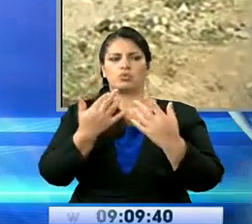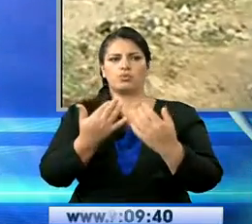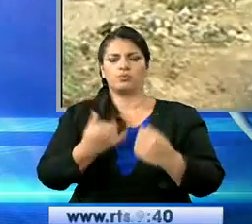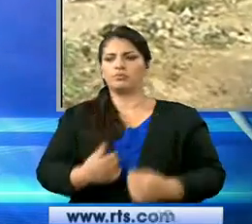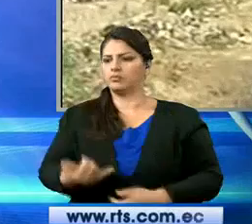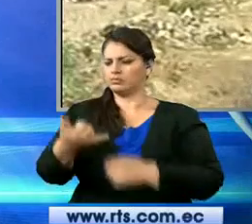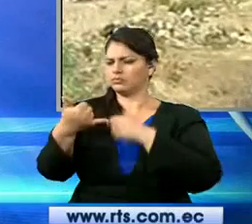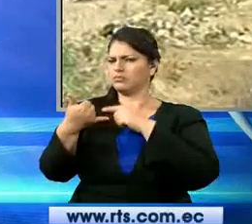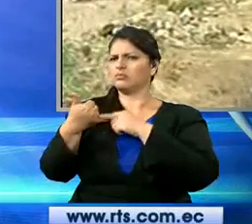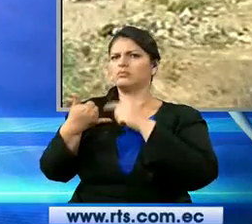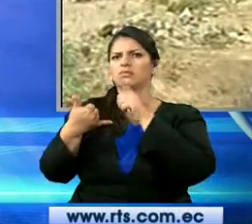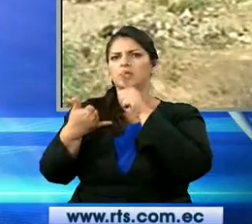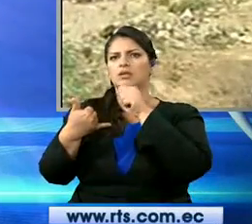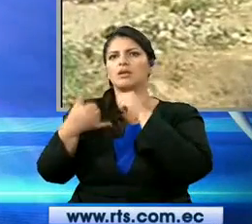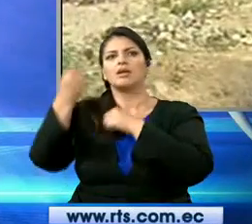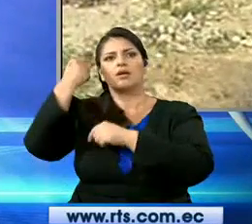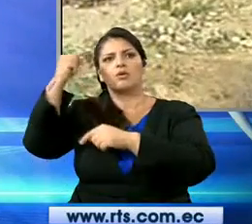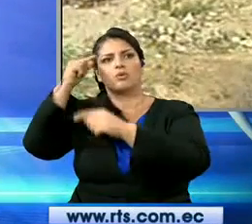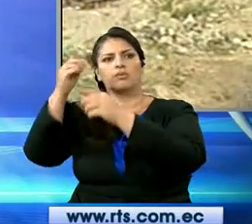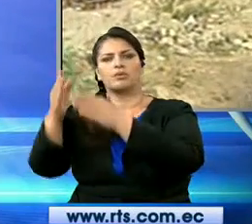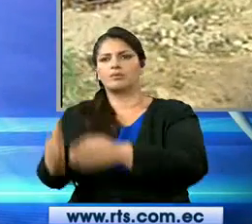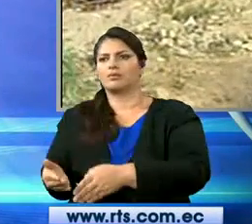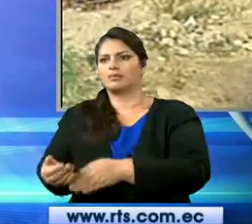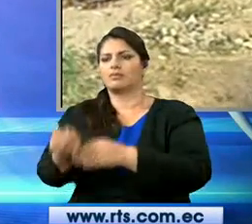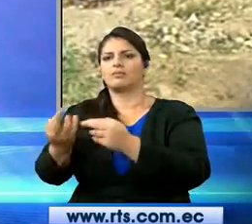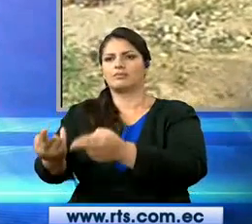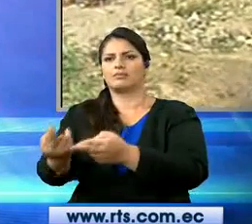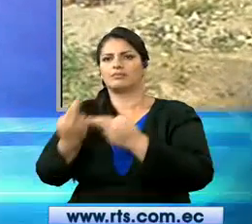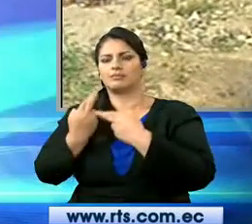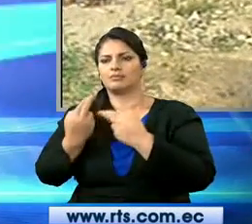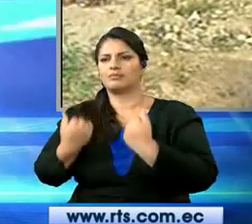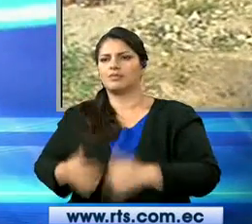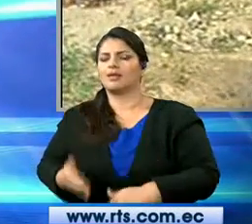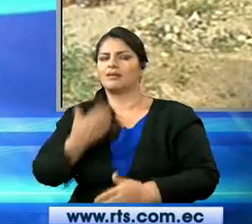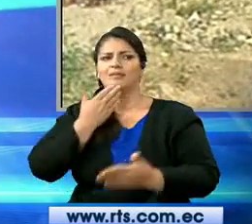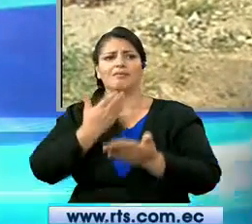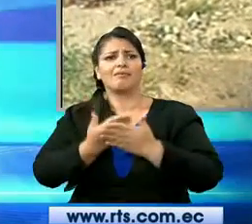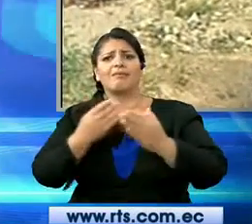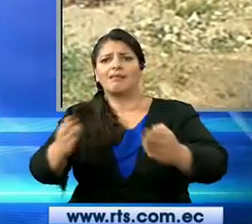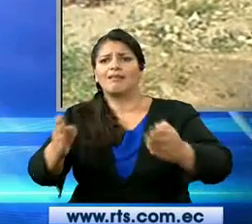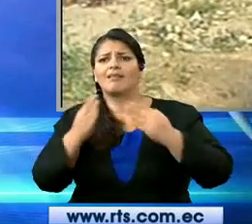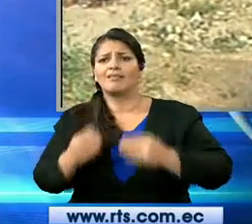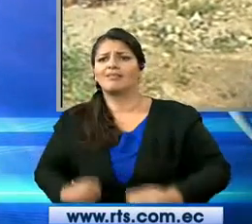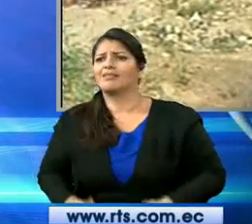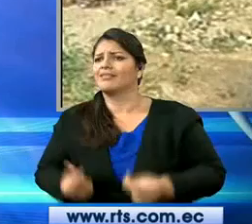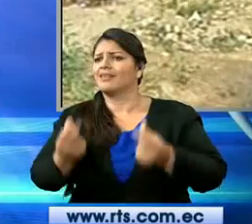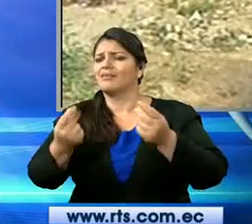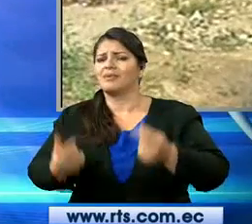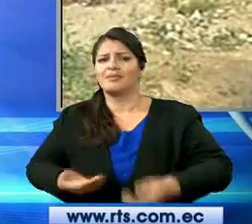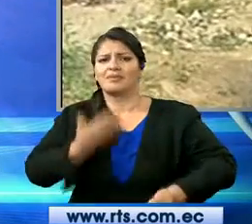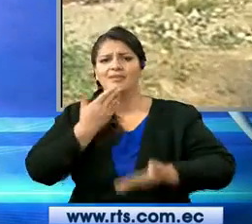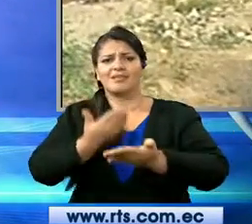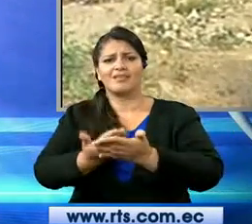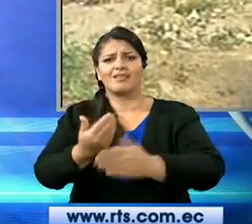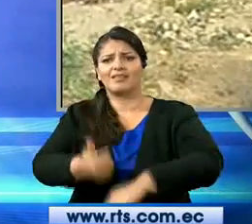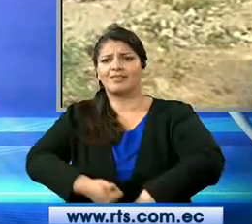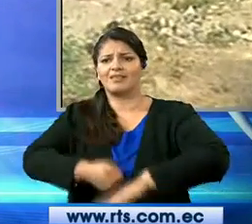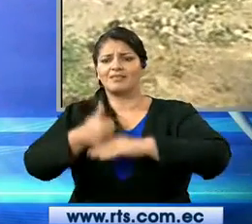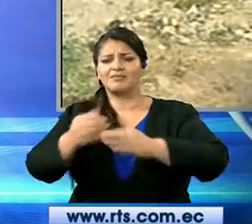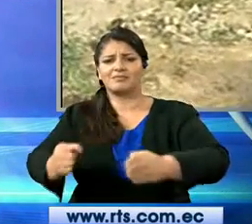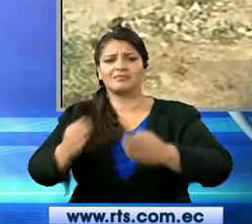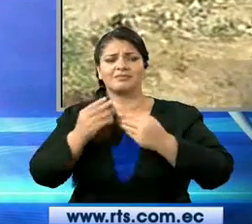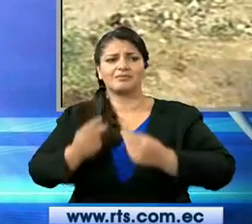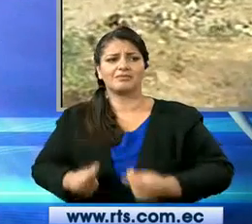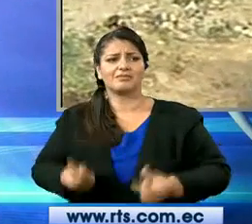perfecto, perfecto. Muy bien, que haya respuesta. Eso es lo que nosotros esperamos siempre. La respuesta de las autoridades, y gracias al señor